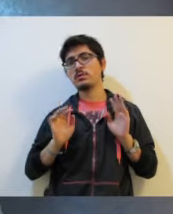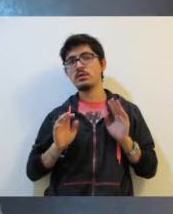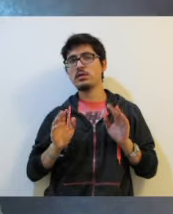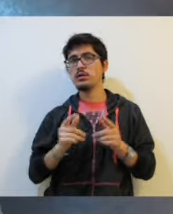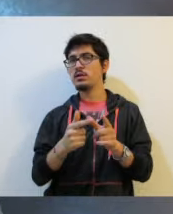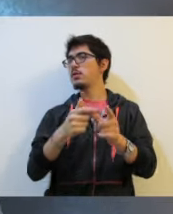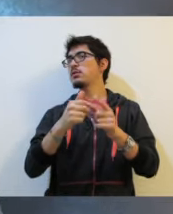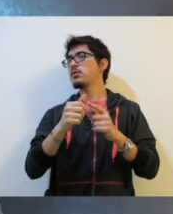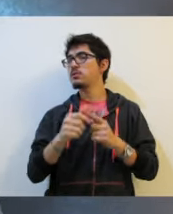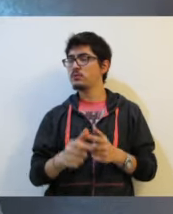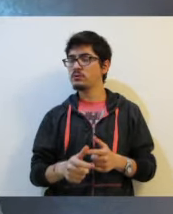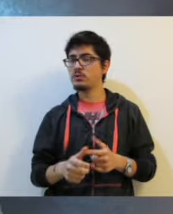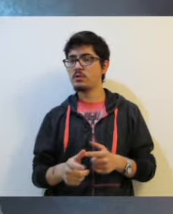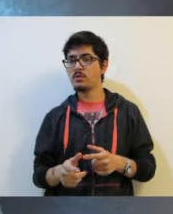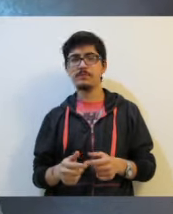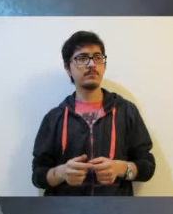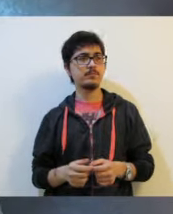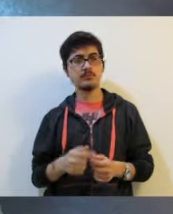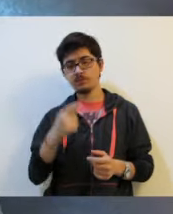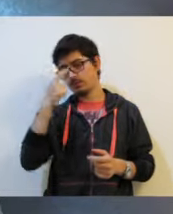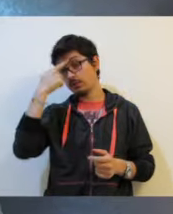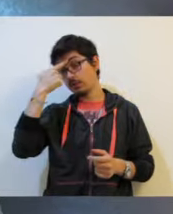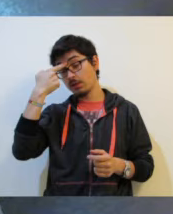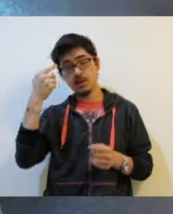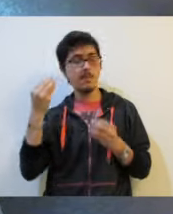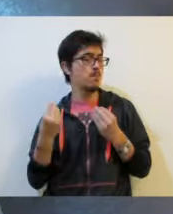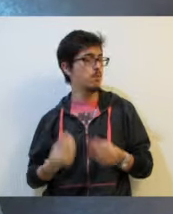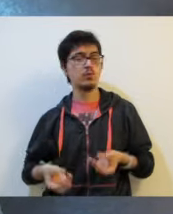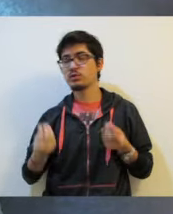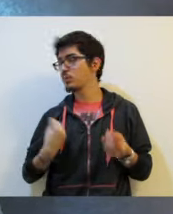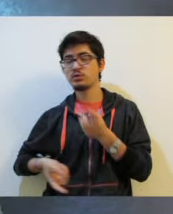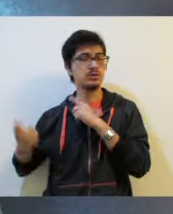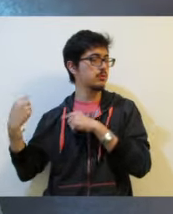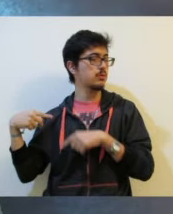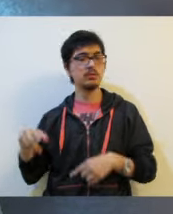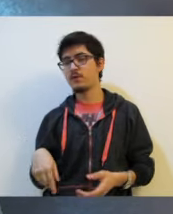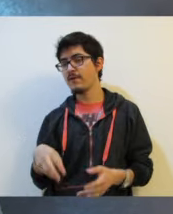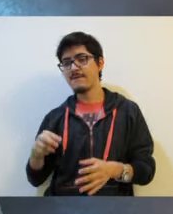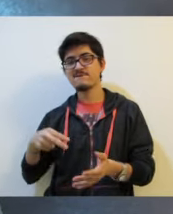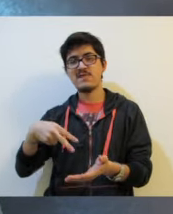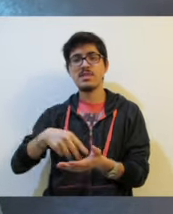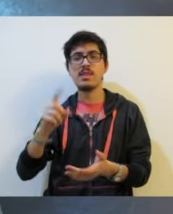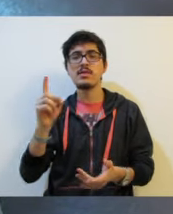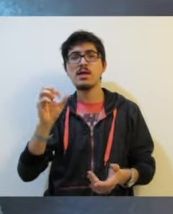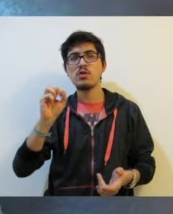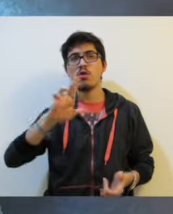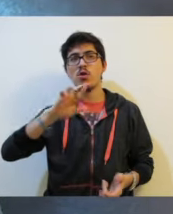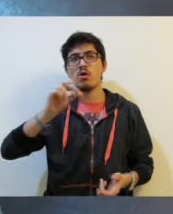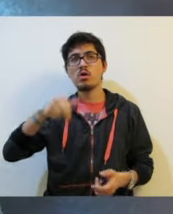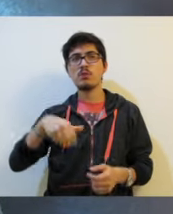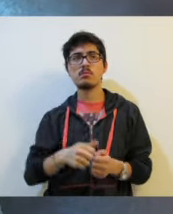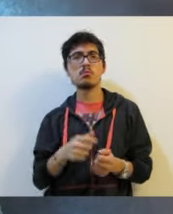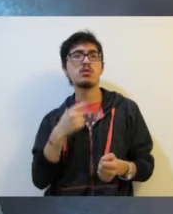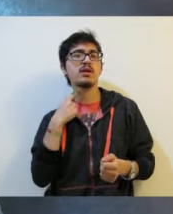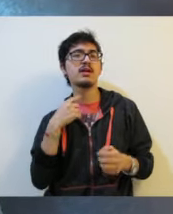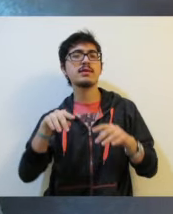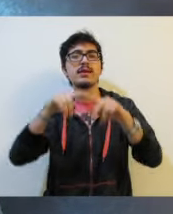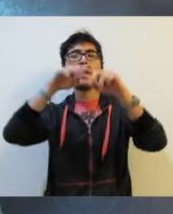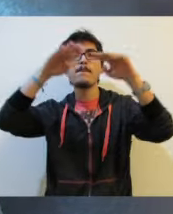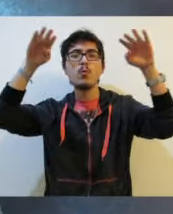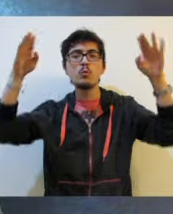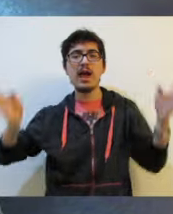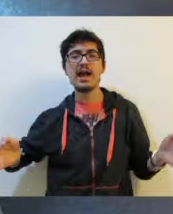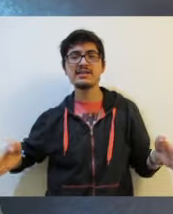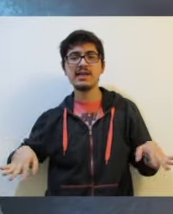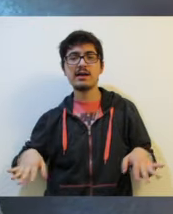hasta la muralla. Le ocurren muchas cosas, muchas batallas, en donde nos van a contextualizar muchísimo lo